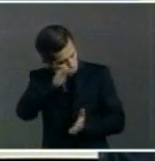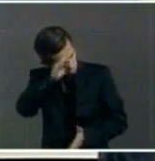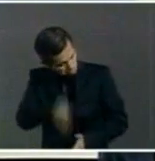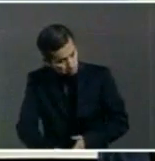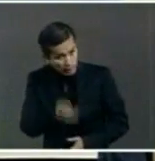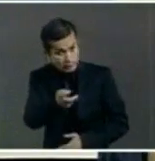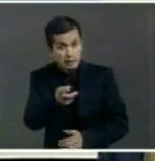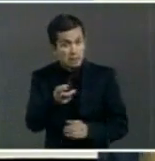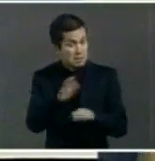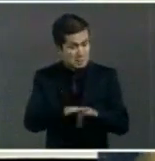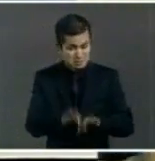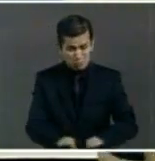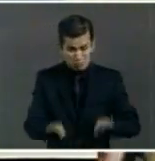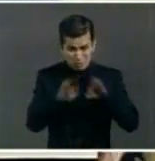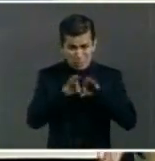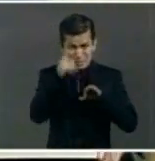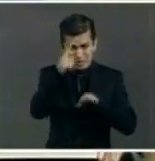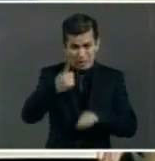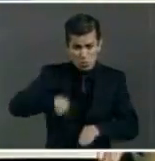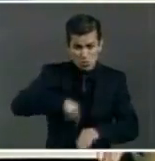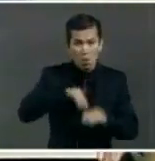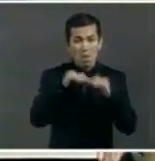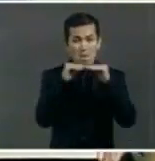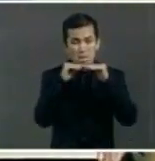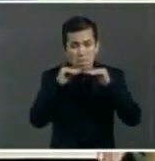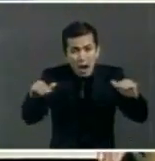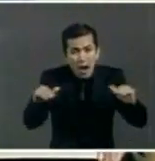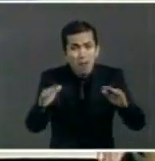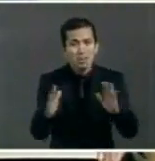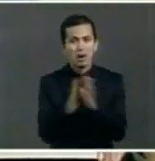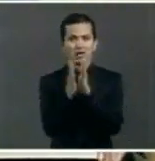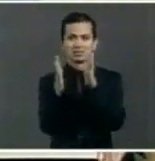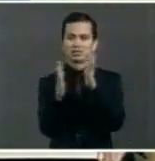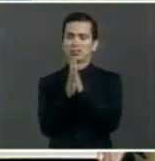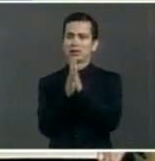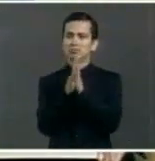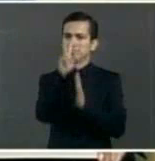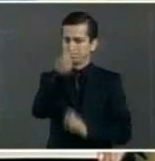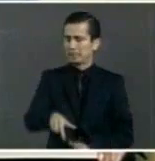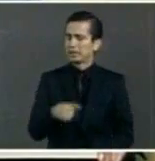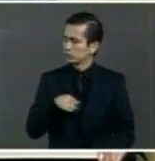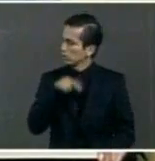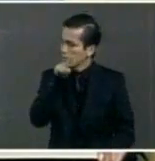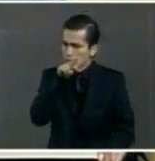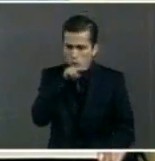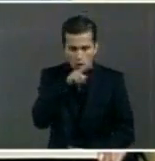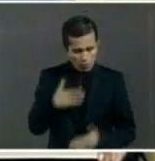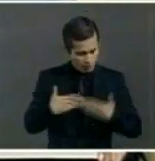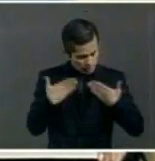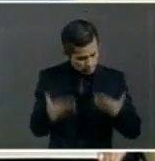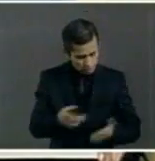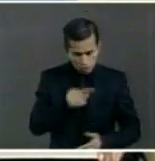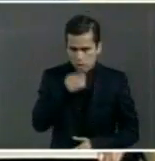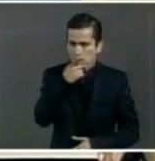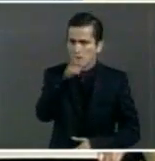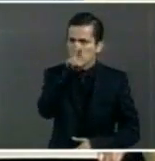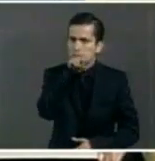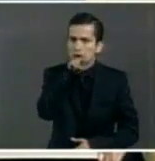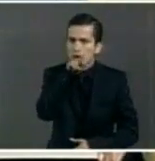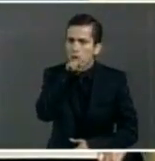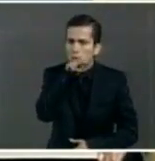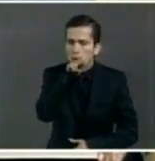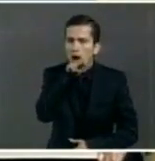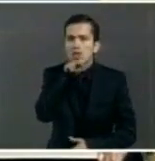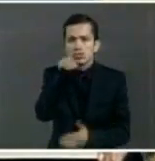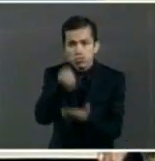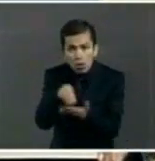presente y futura. Me preocupan, sinceramente, sincera y respetuosamente lo digo, me preocupa que aún sigan